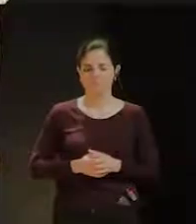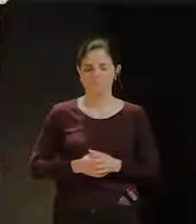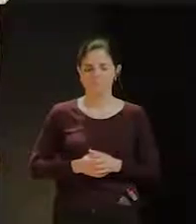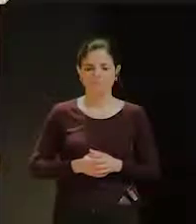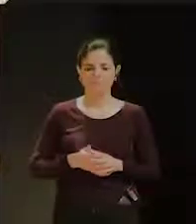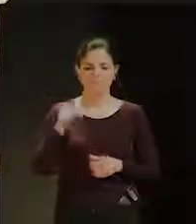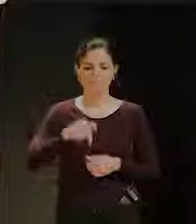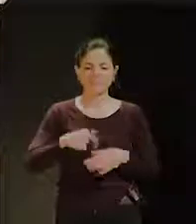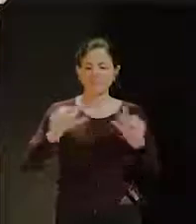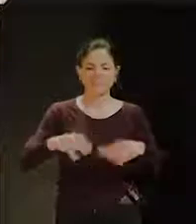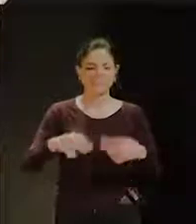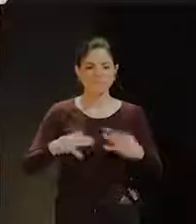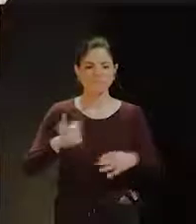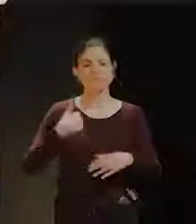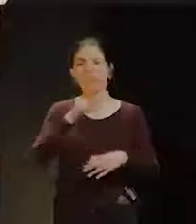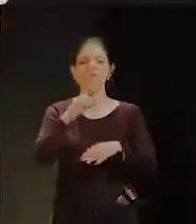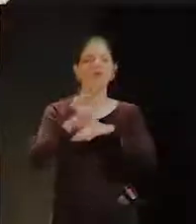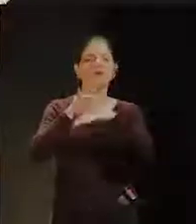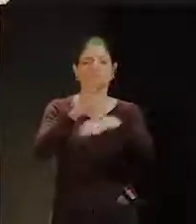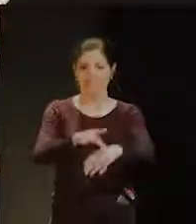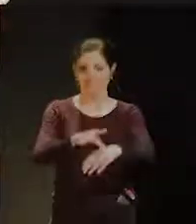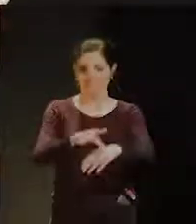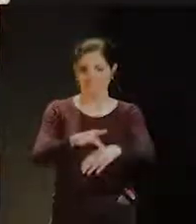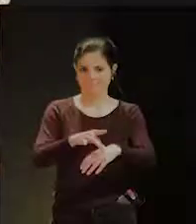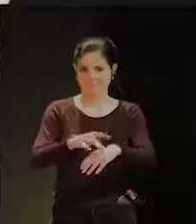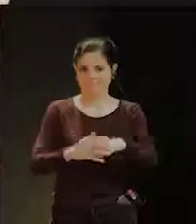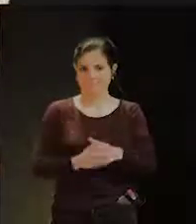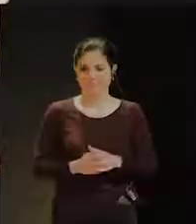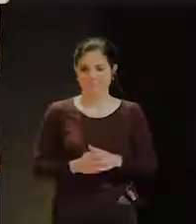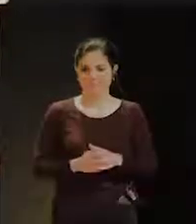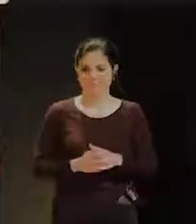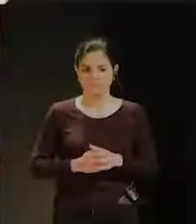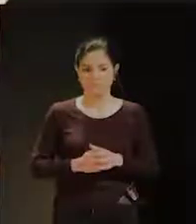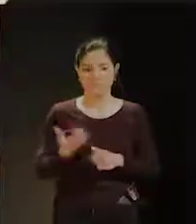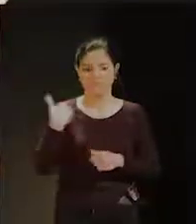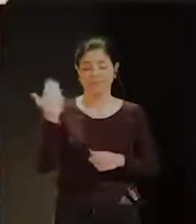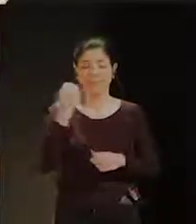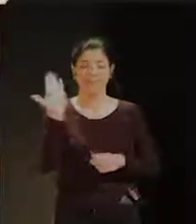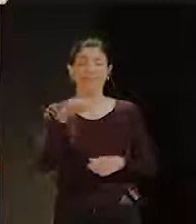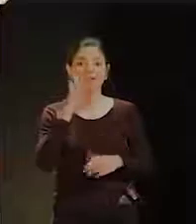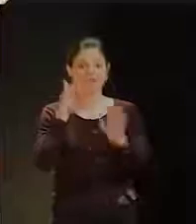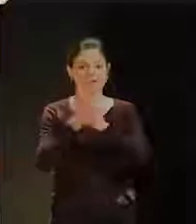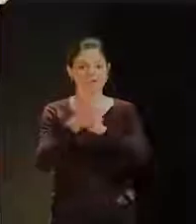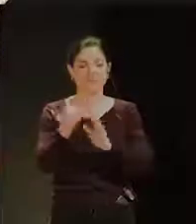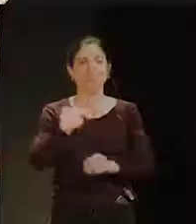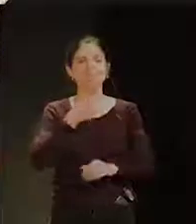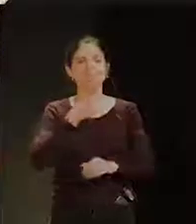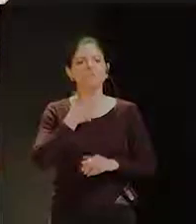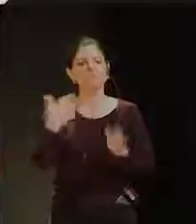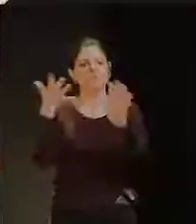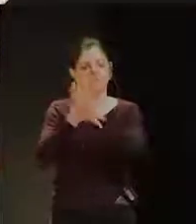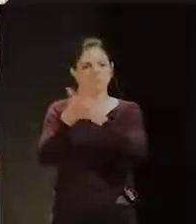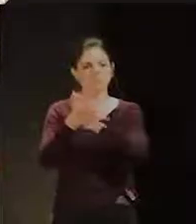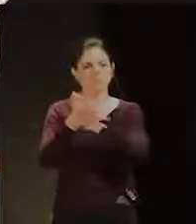Bueno, esto simplemente es nuestro guía que Cristina ha mencionado antes, y me gustaría